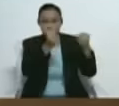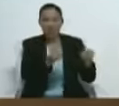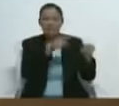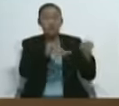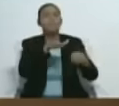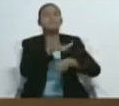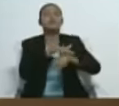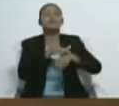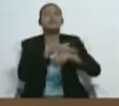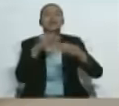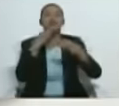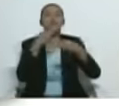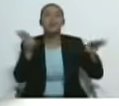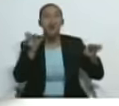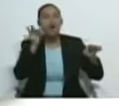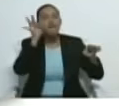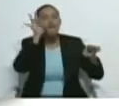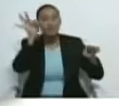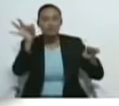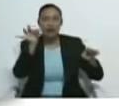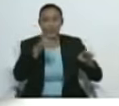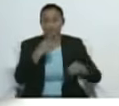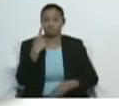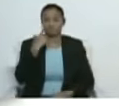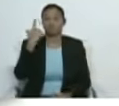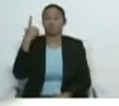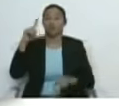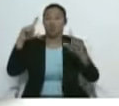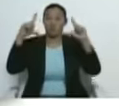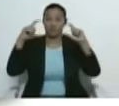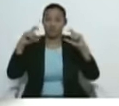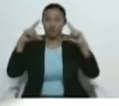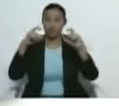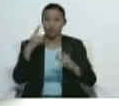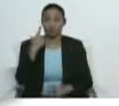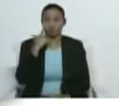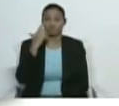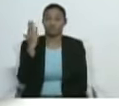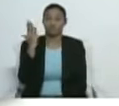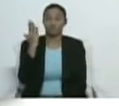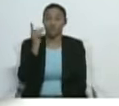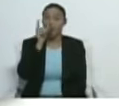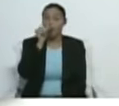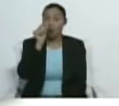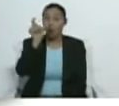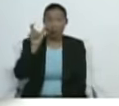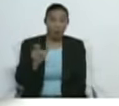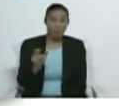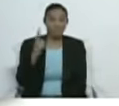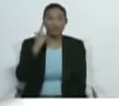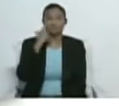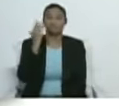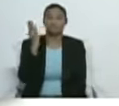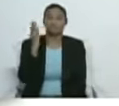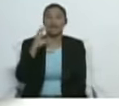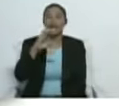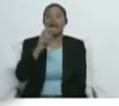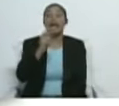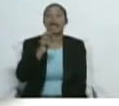Público podemos ver entonces también la foto de este sociópata Carlos Eduardo